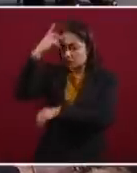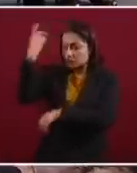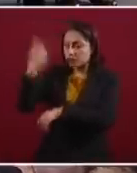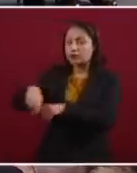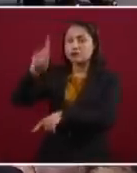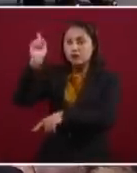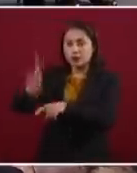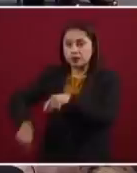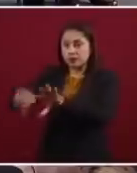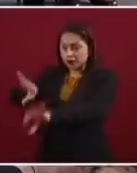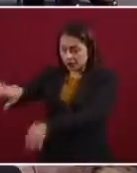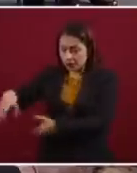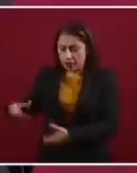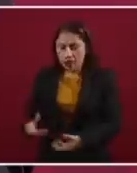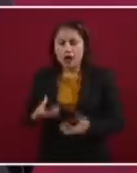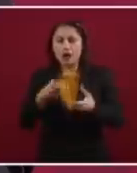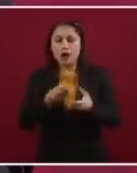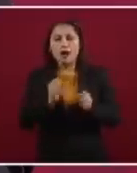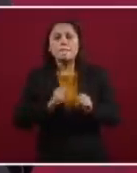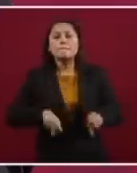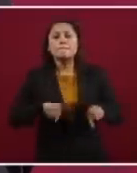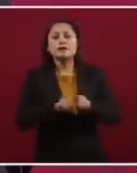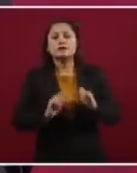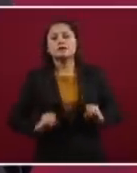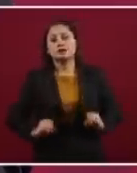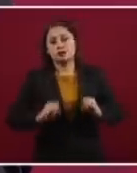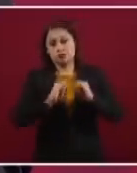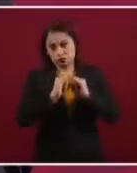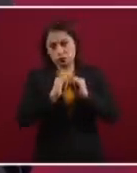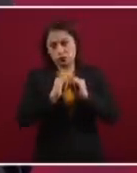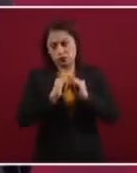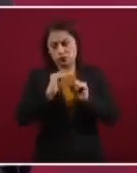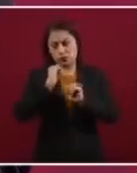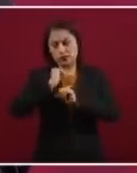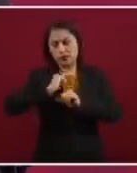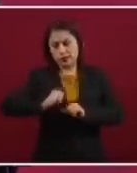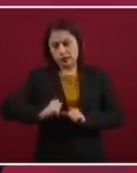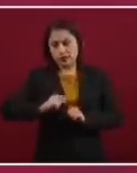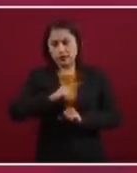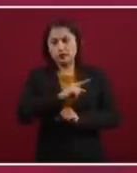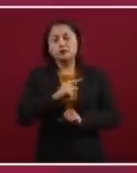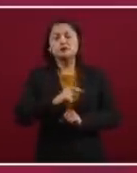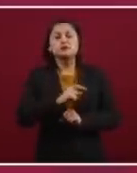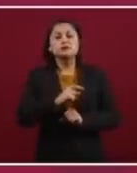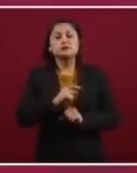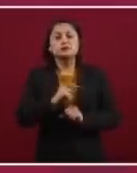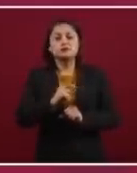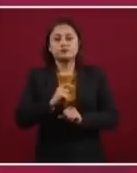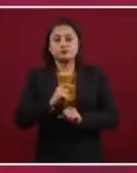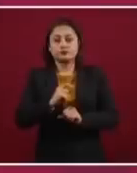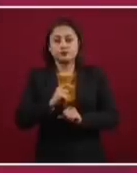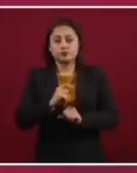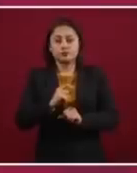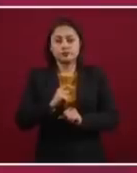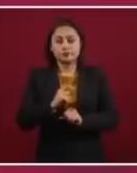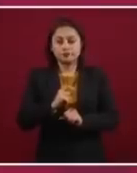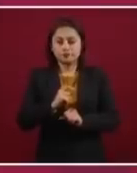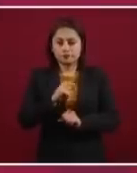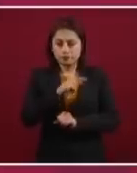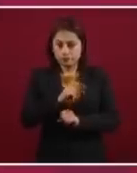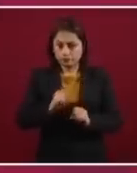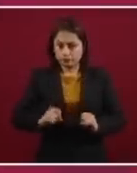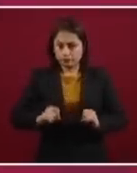no va a entregar en el instituto para devolverle devolverle al pueblo lo robado devolver al pueblo lo robado